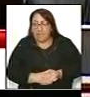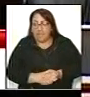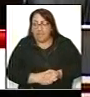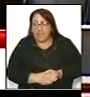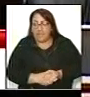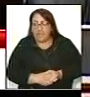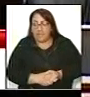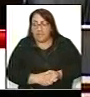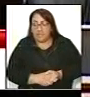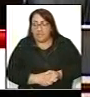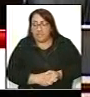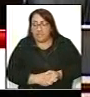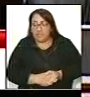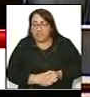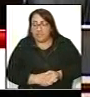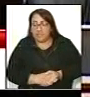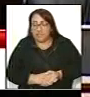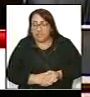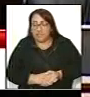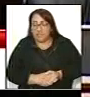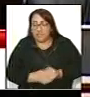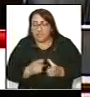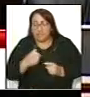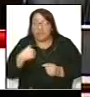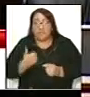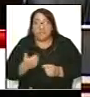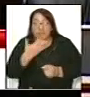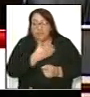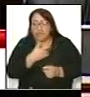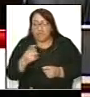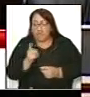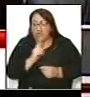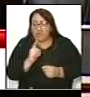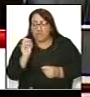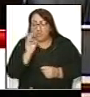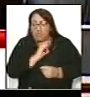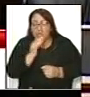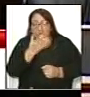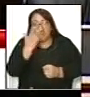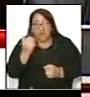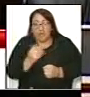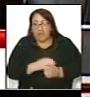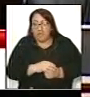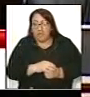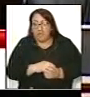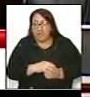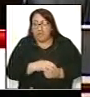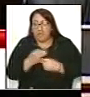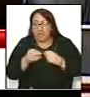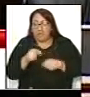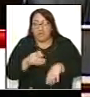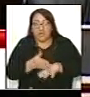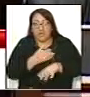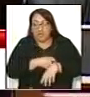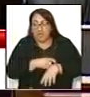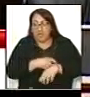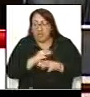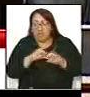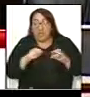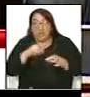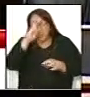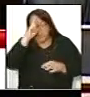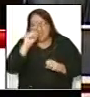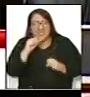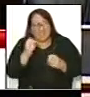En ese sentido, señora presidenta, nunca nos olvidemos, y como lo dijimos en esa ocasión, el pueblo peruano